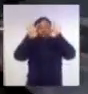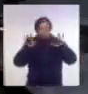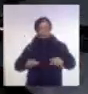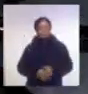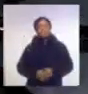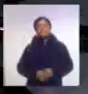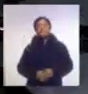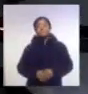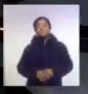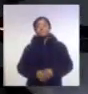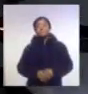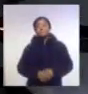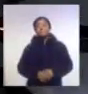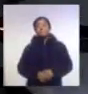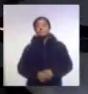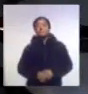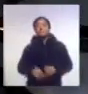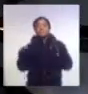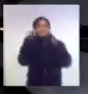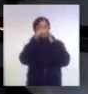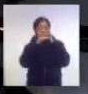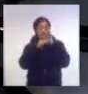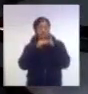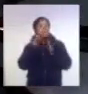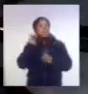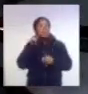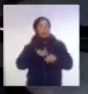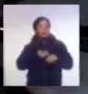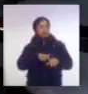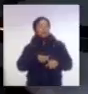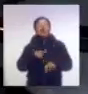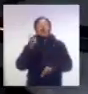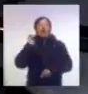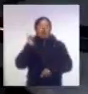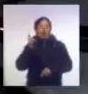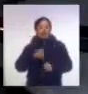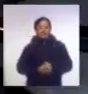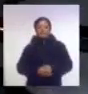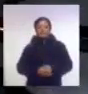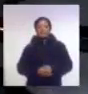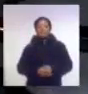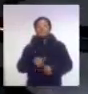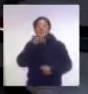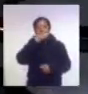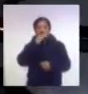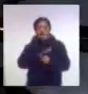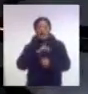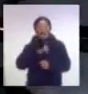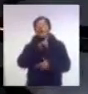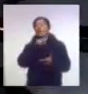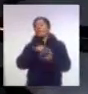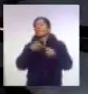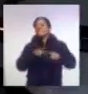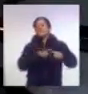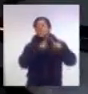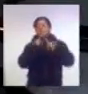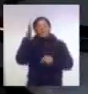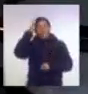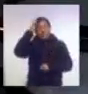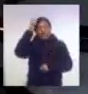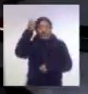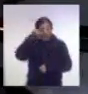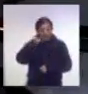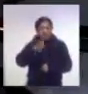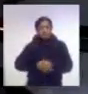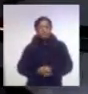itinerante. Ojalá, esperemos que sí. Esperemos este festival. Que sí. El festival va a tener varias sedes, las principales van a ser ahí. Bien. Y